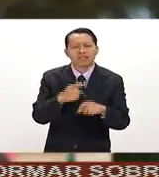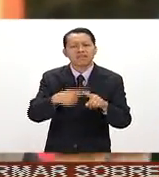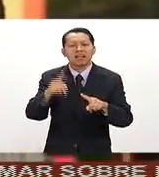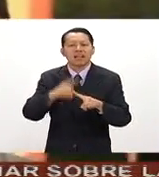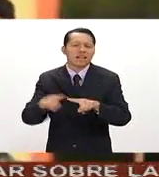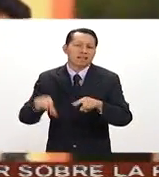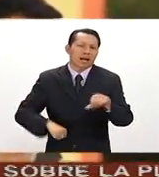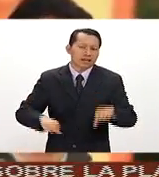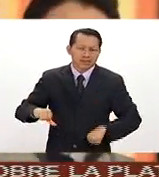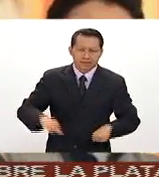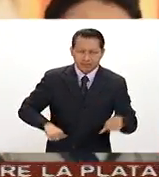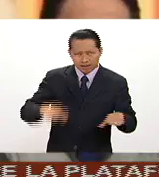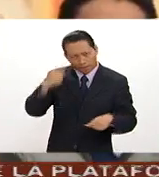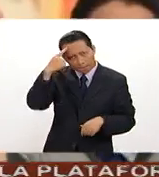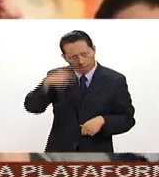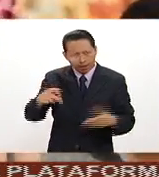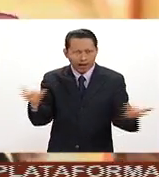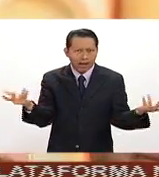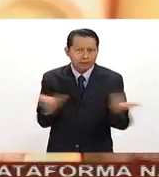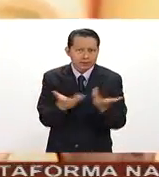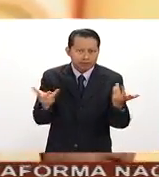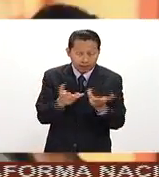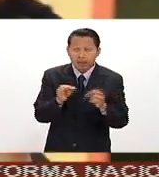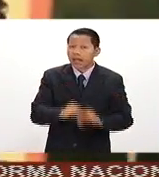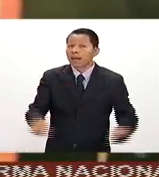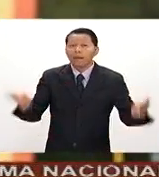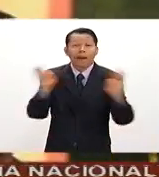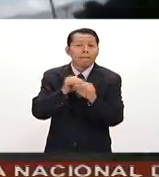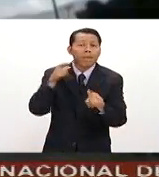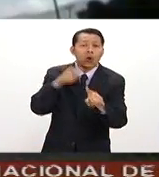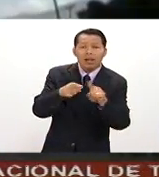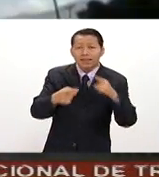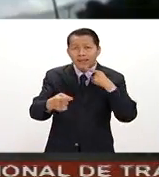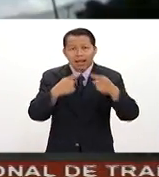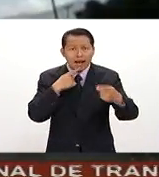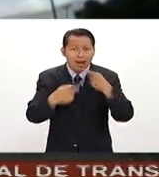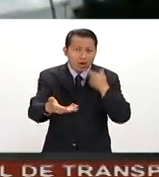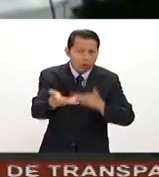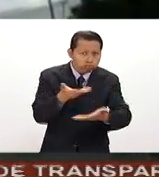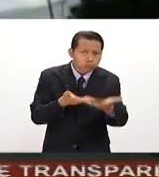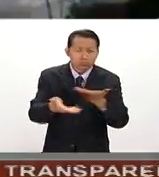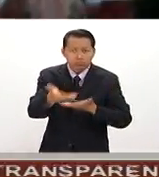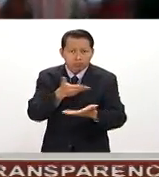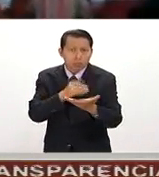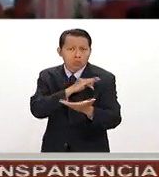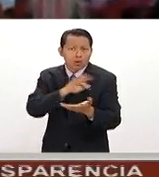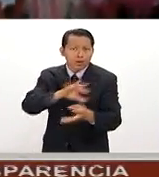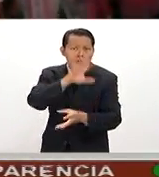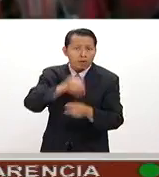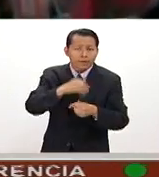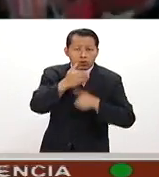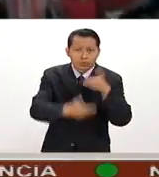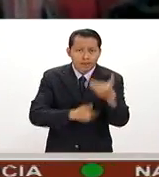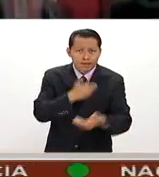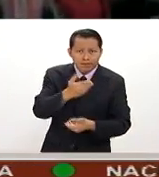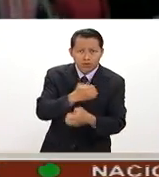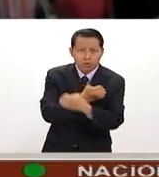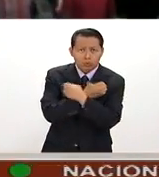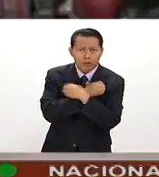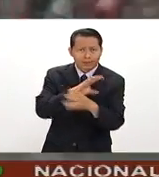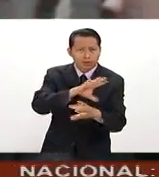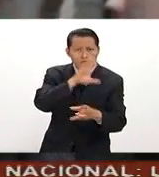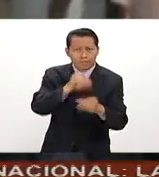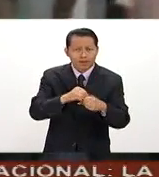acciones implementadas para que por la vía del diálogo se logre el restablecimiento del servicio educativo en todos